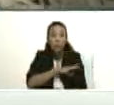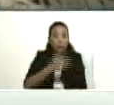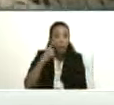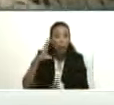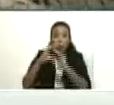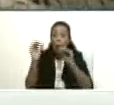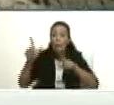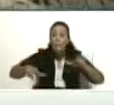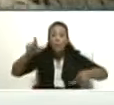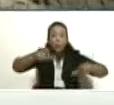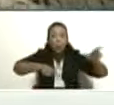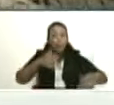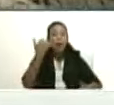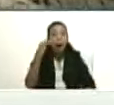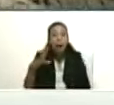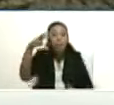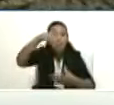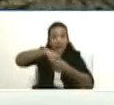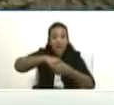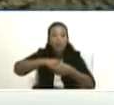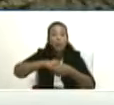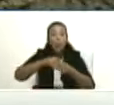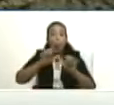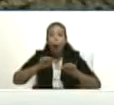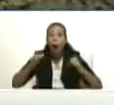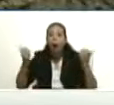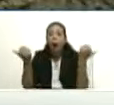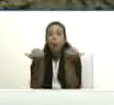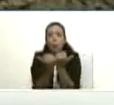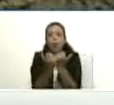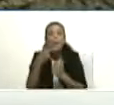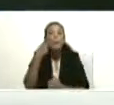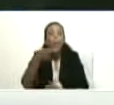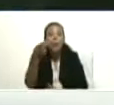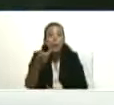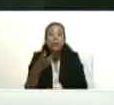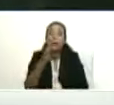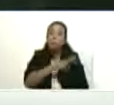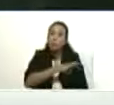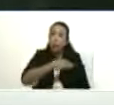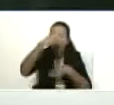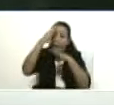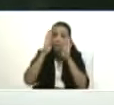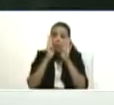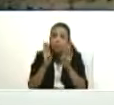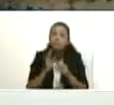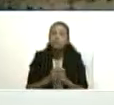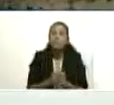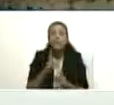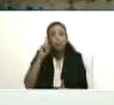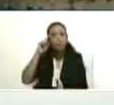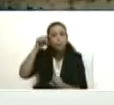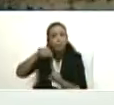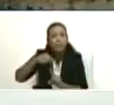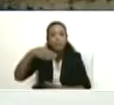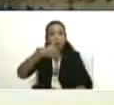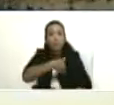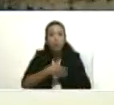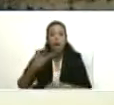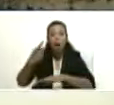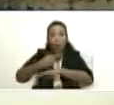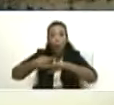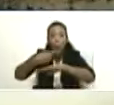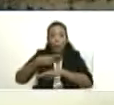todo urbanismo de la Gran Misión Vivienda Venezuela sea un nodo articulador de la política social. Y también enfatizar que con nuestro gobernador